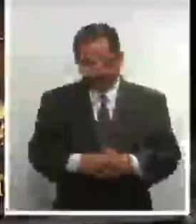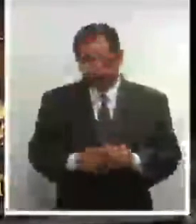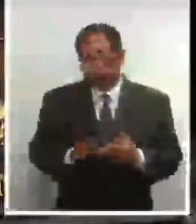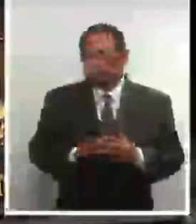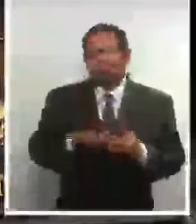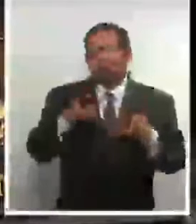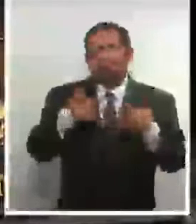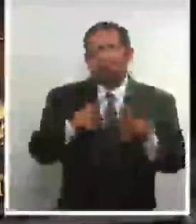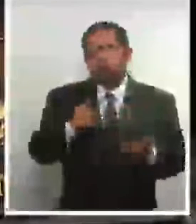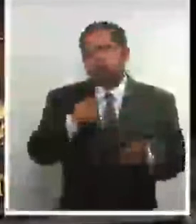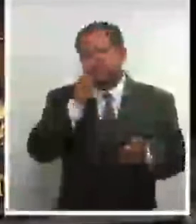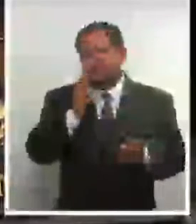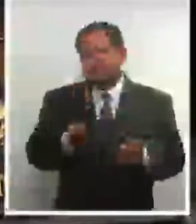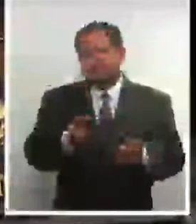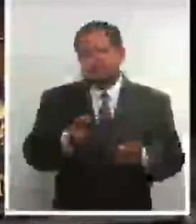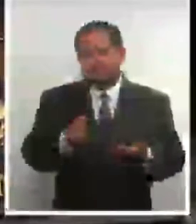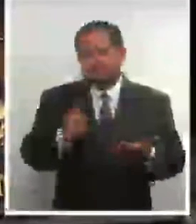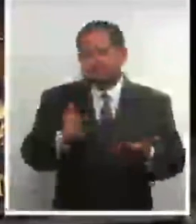entendamos esto.